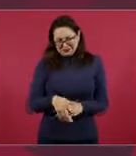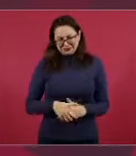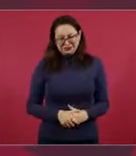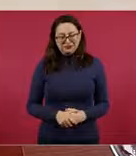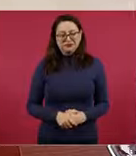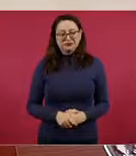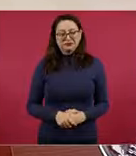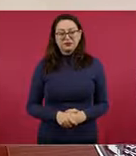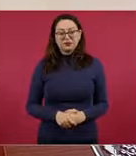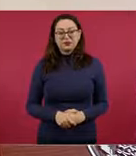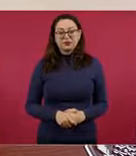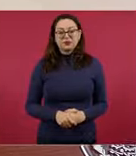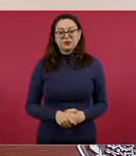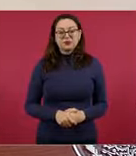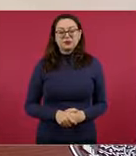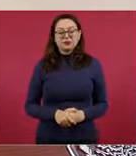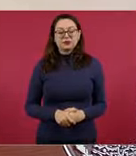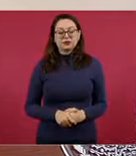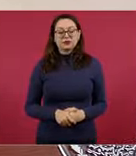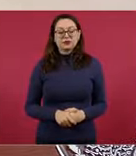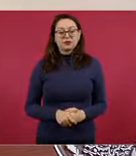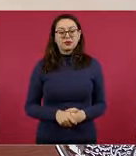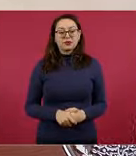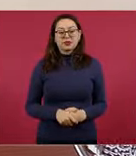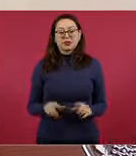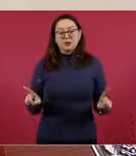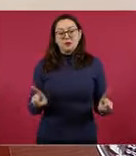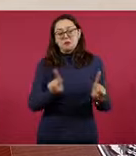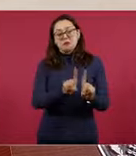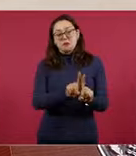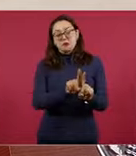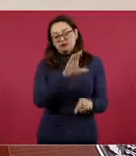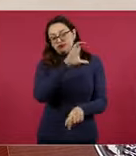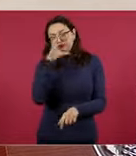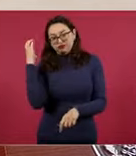muy, independientemente de todo, ya se toma la foto.